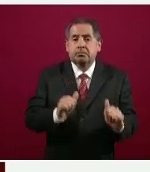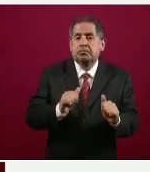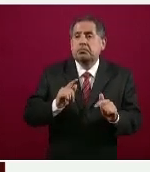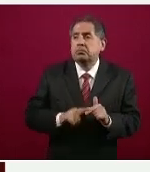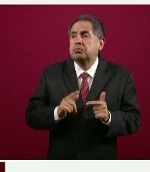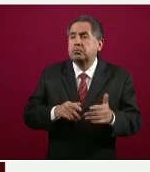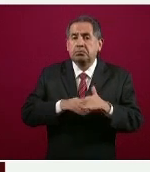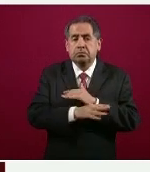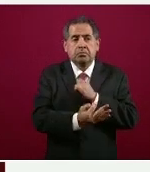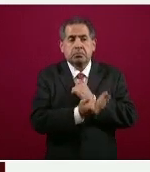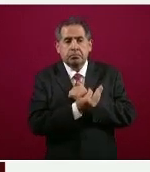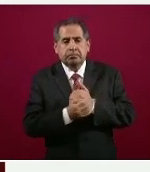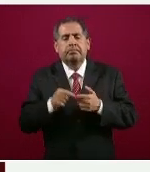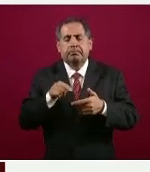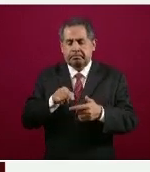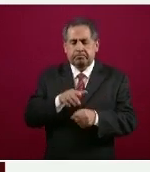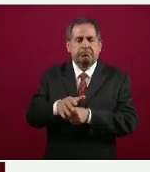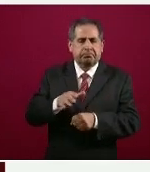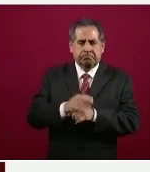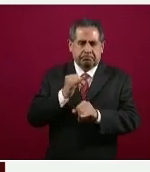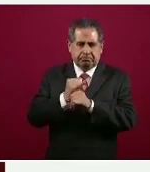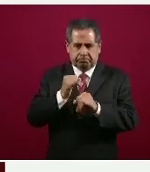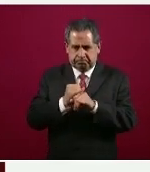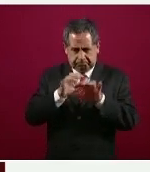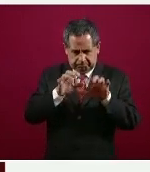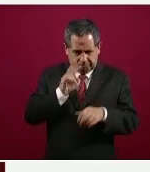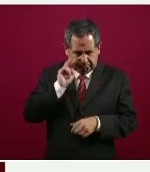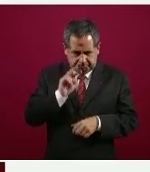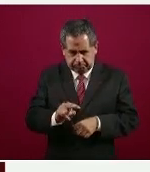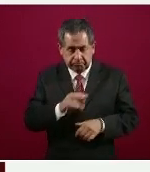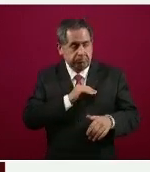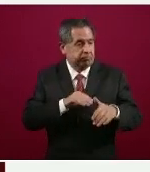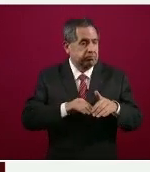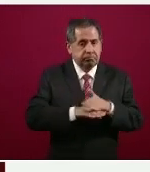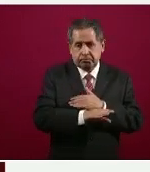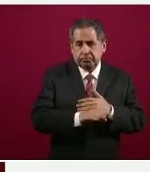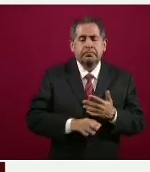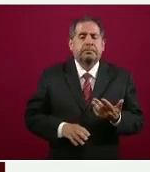de forma por internet, pero también se encuentra